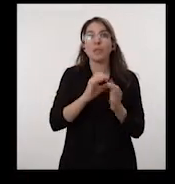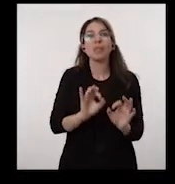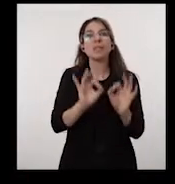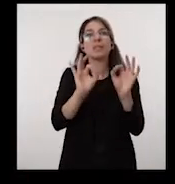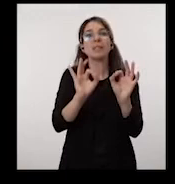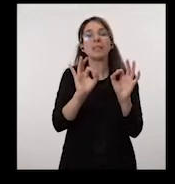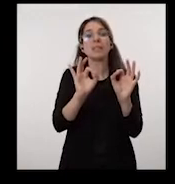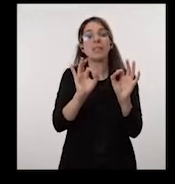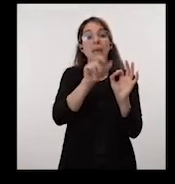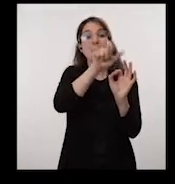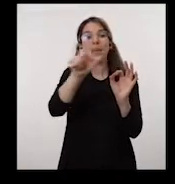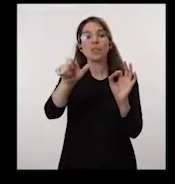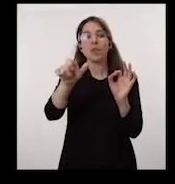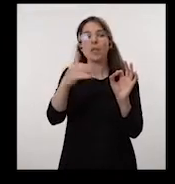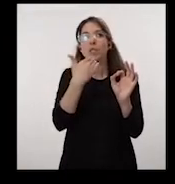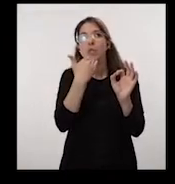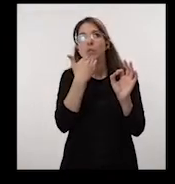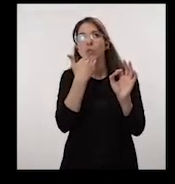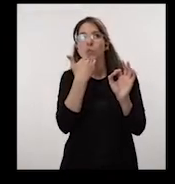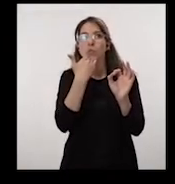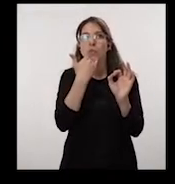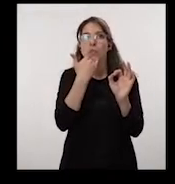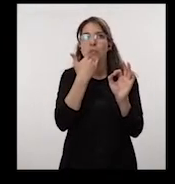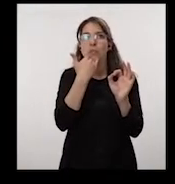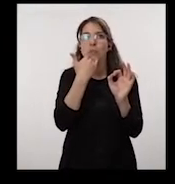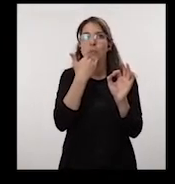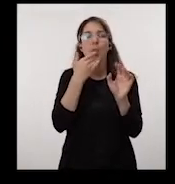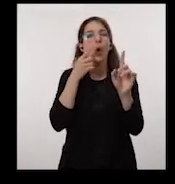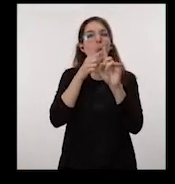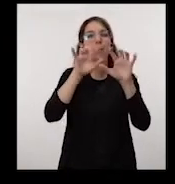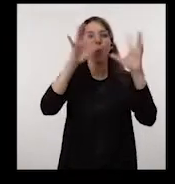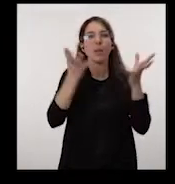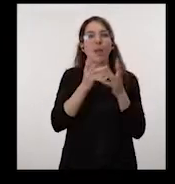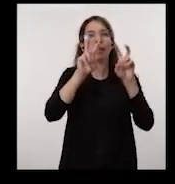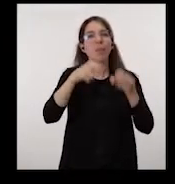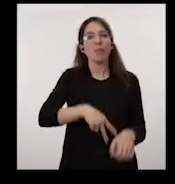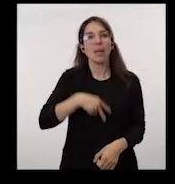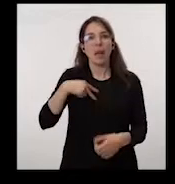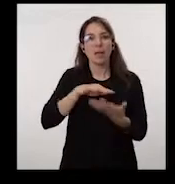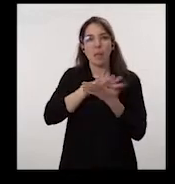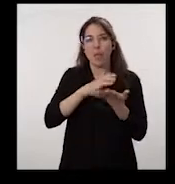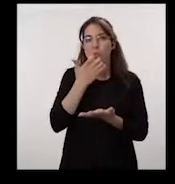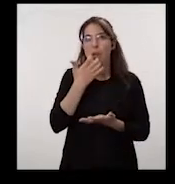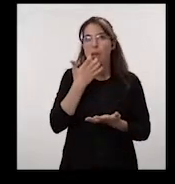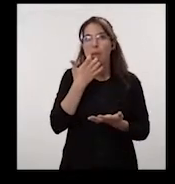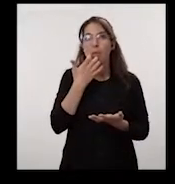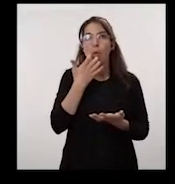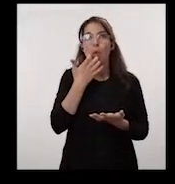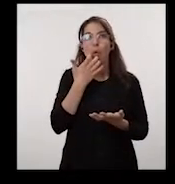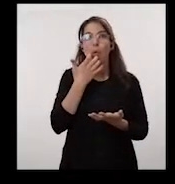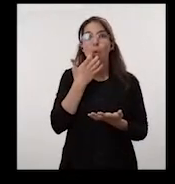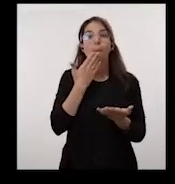específicamente para aquellos que tienen un carácter internacional pues tratar temas generales como puede ser cómo se gestiona un